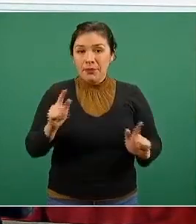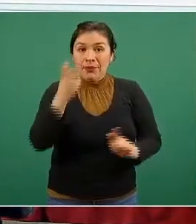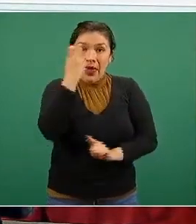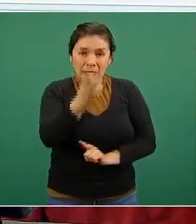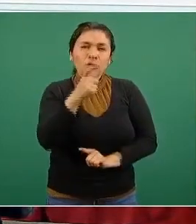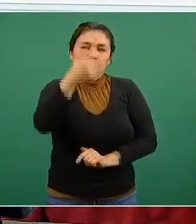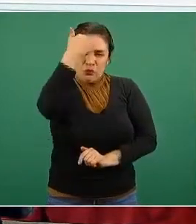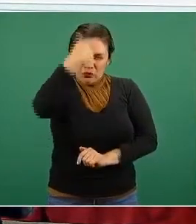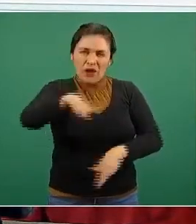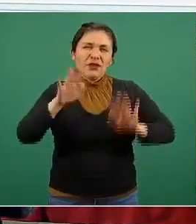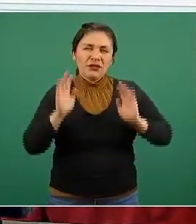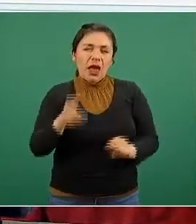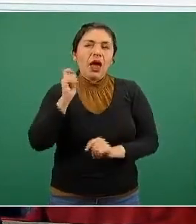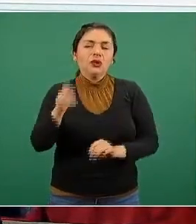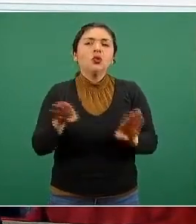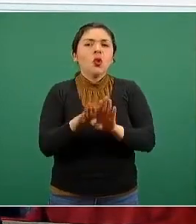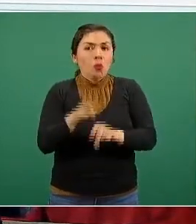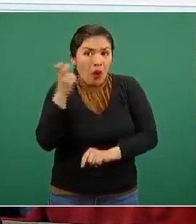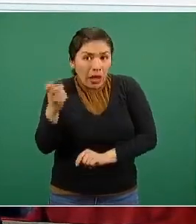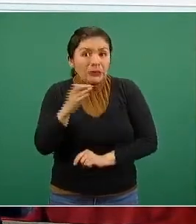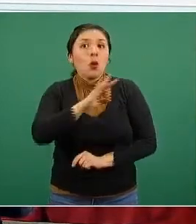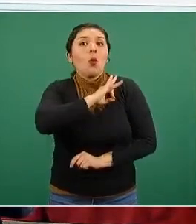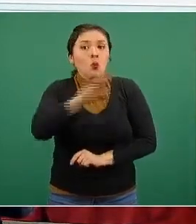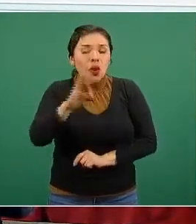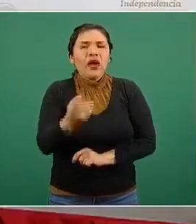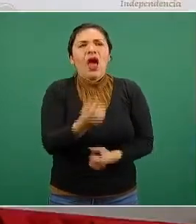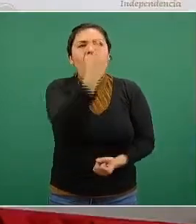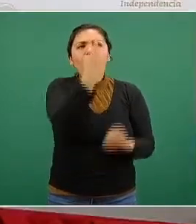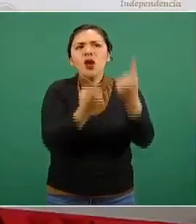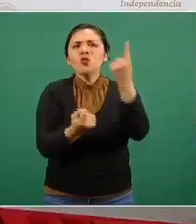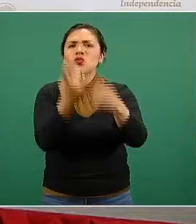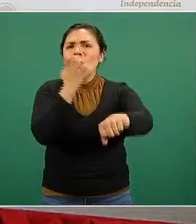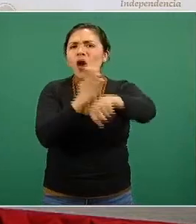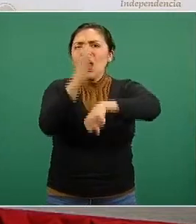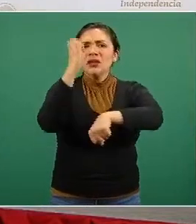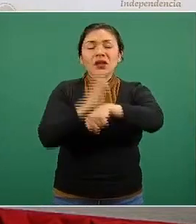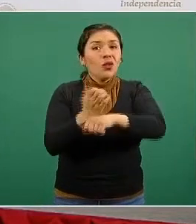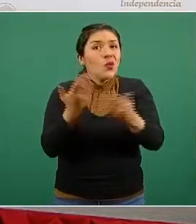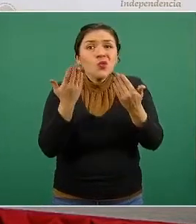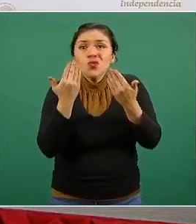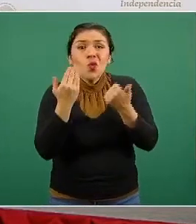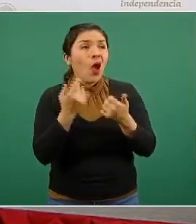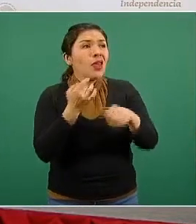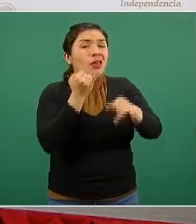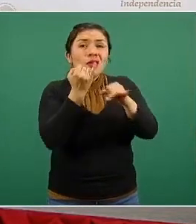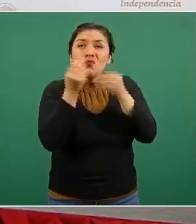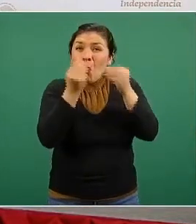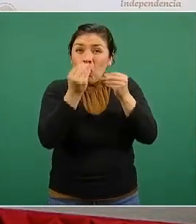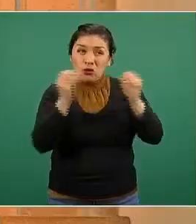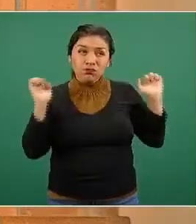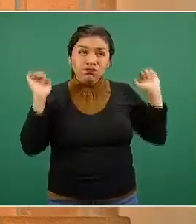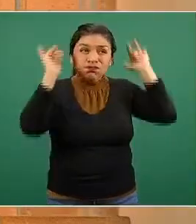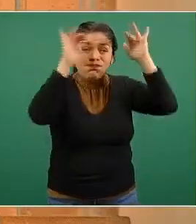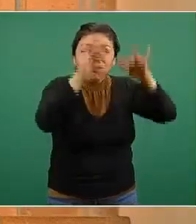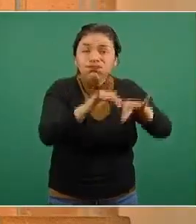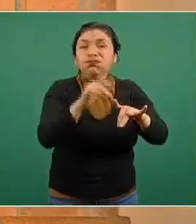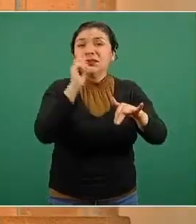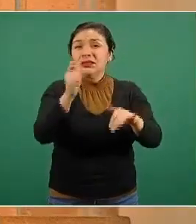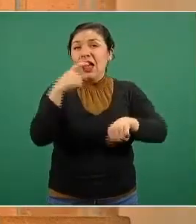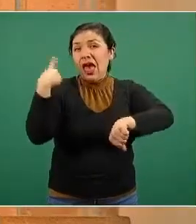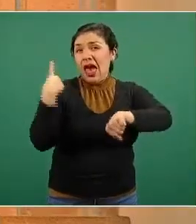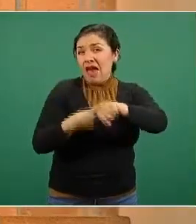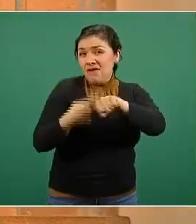además, como ustedes ya saben, lo que ha permitido que en entidades que no tienen niveles importantes de ocupación, es decir, que están por debajo